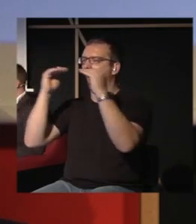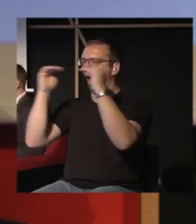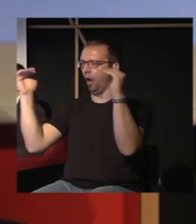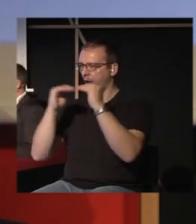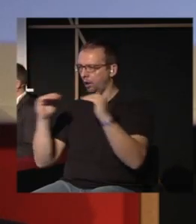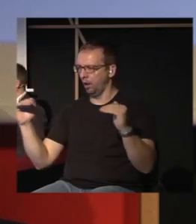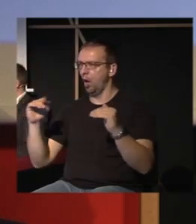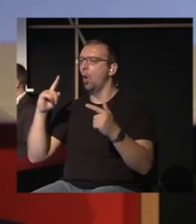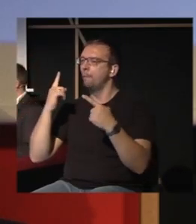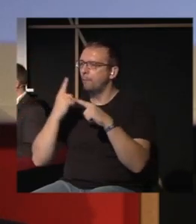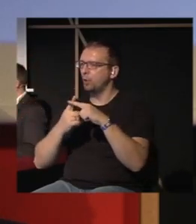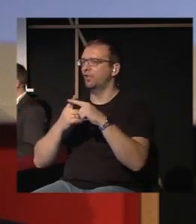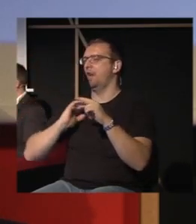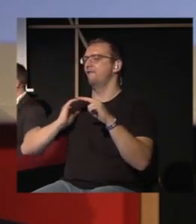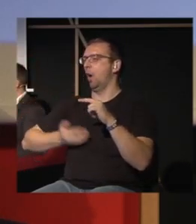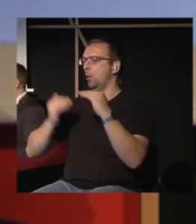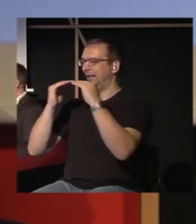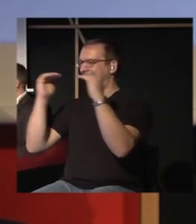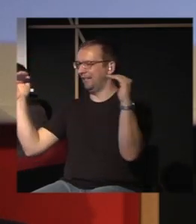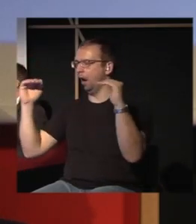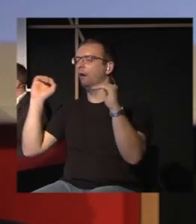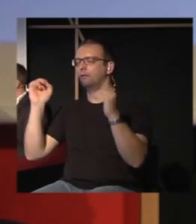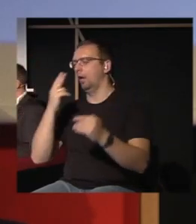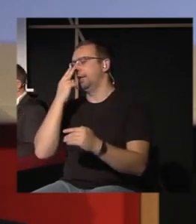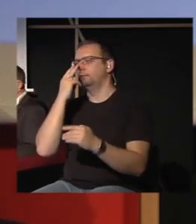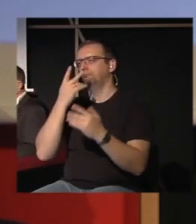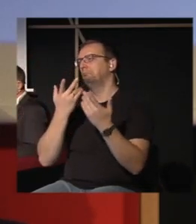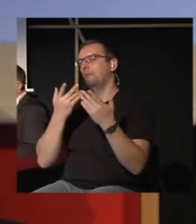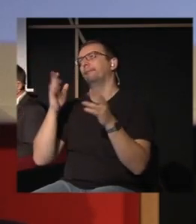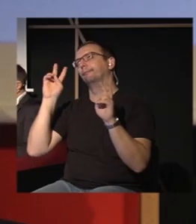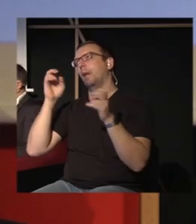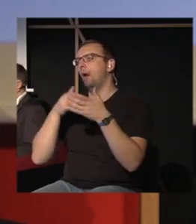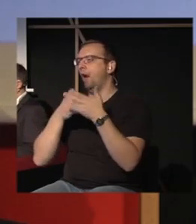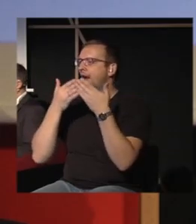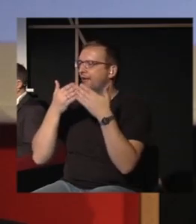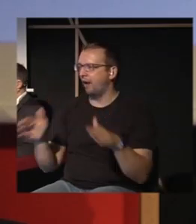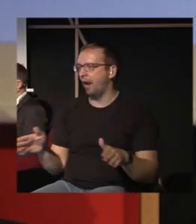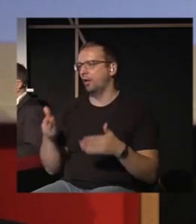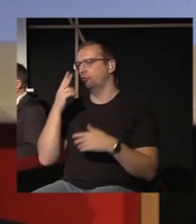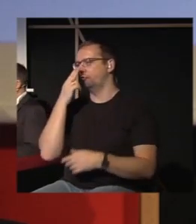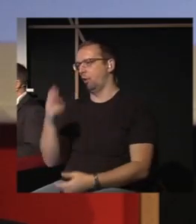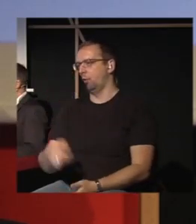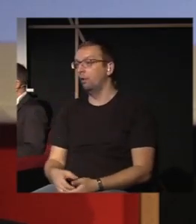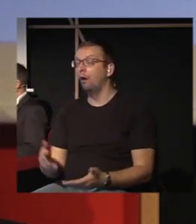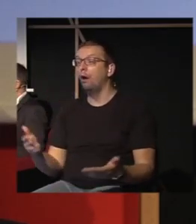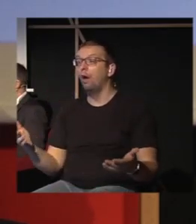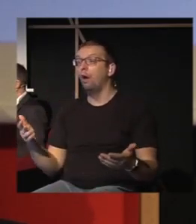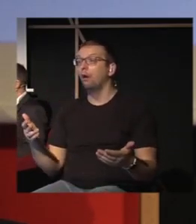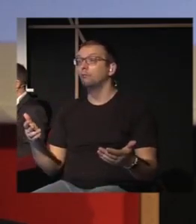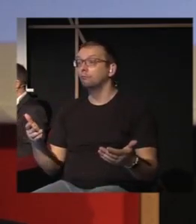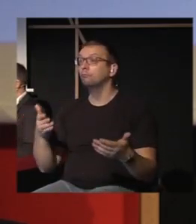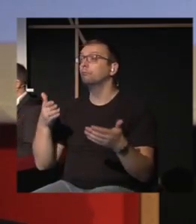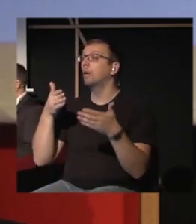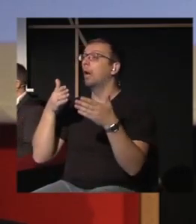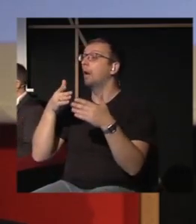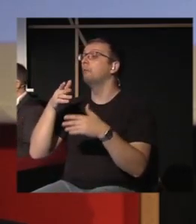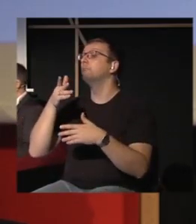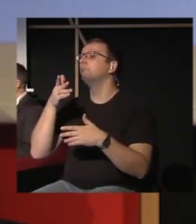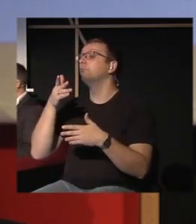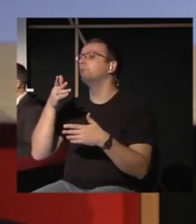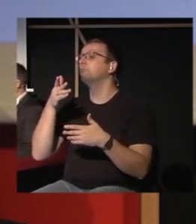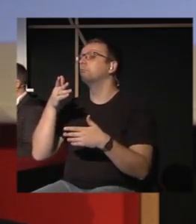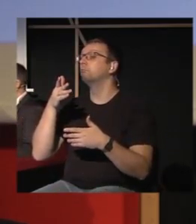no son, porque las personas con discapacidad van a verlo a ellos, van a ver cómo juegan, es su pasión. Entonces